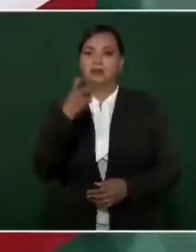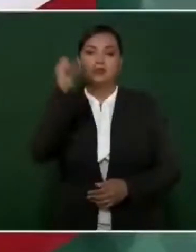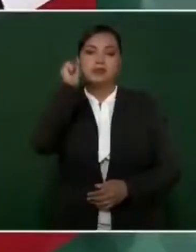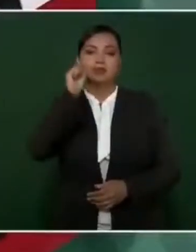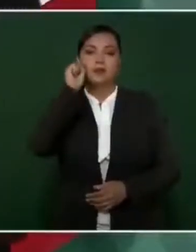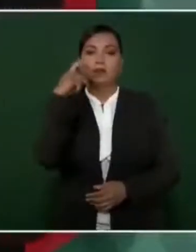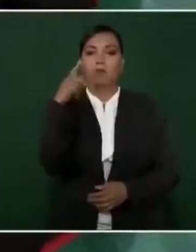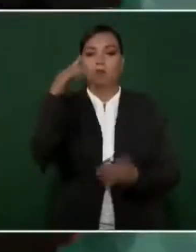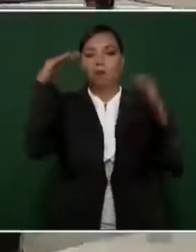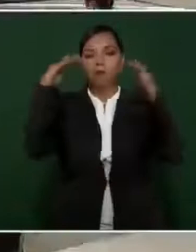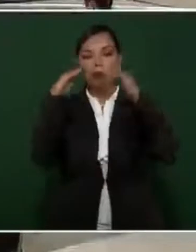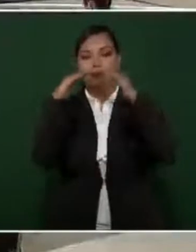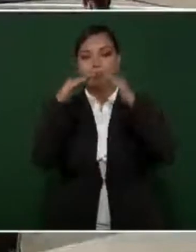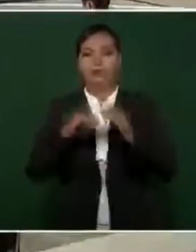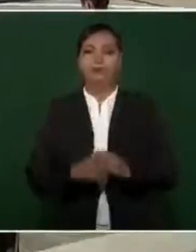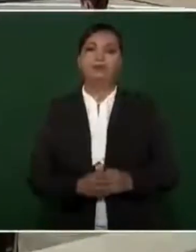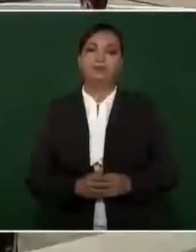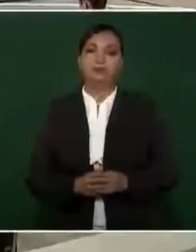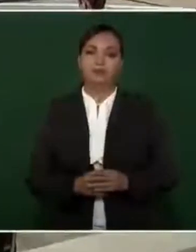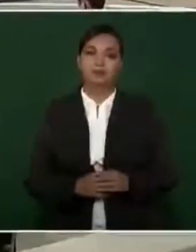casa.